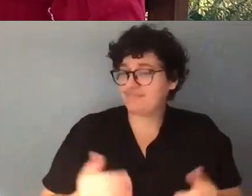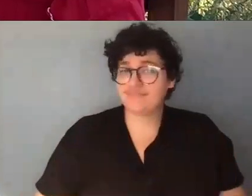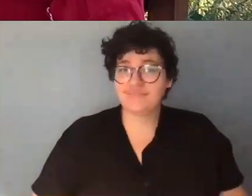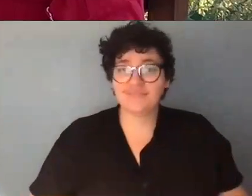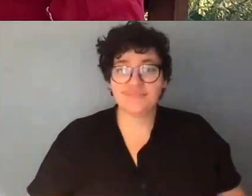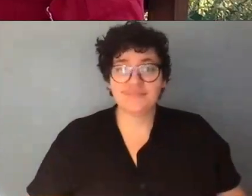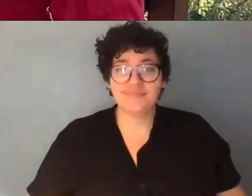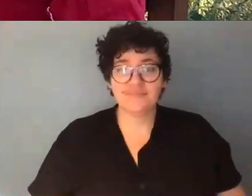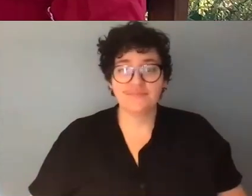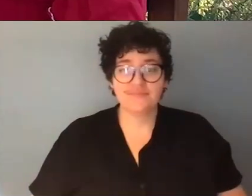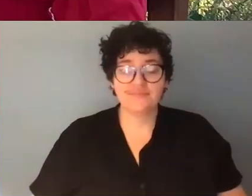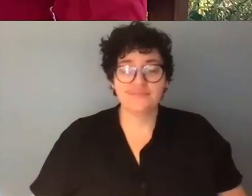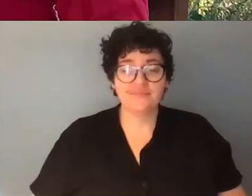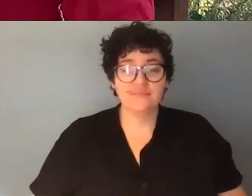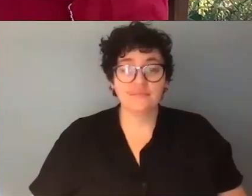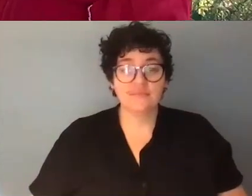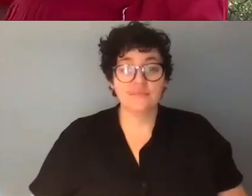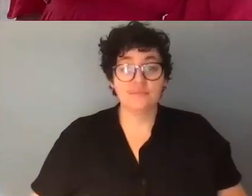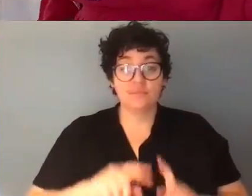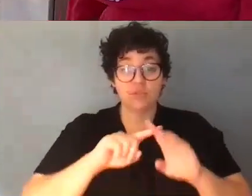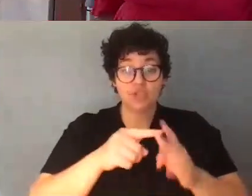chapezo?